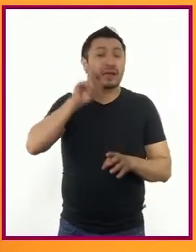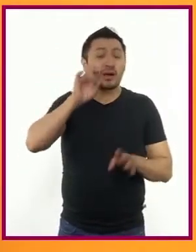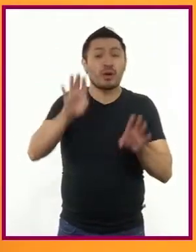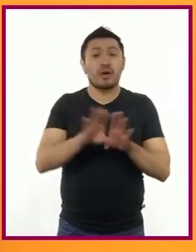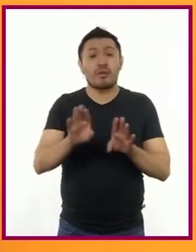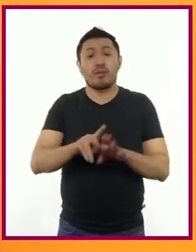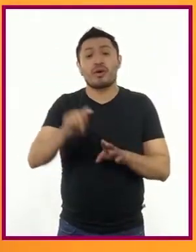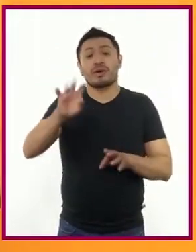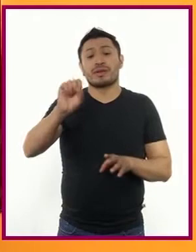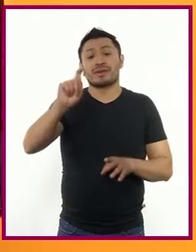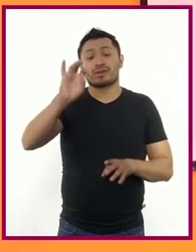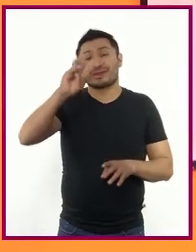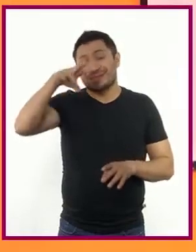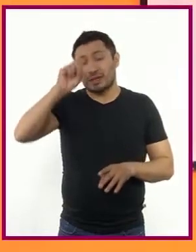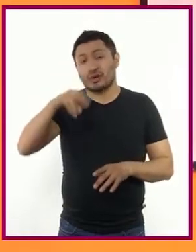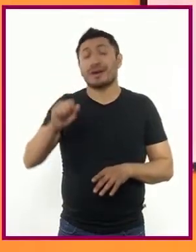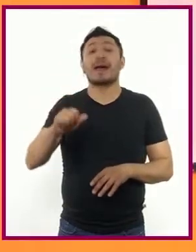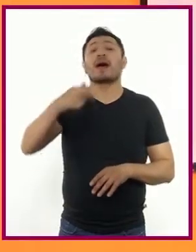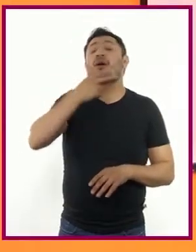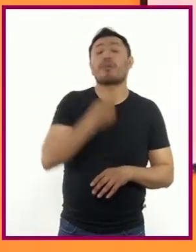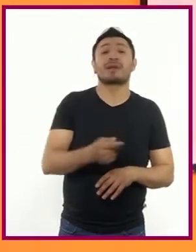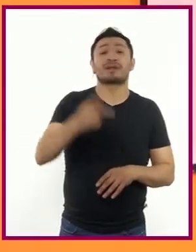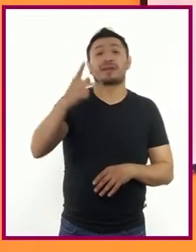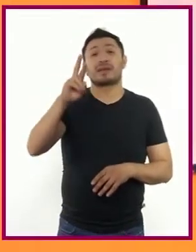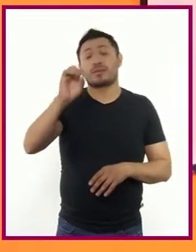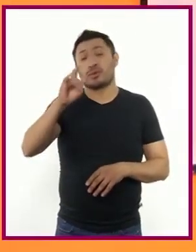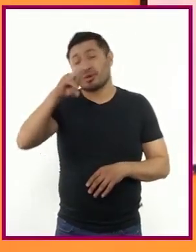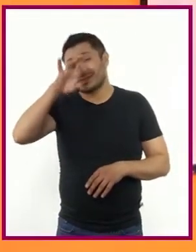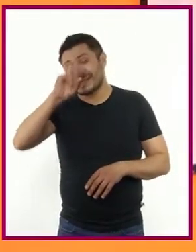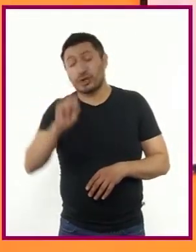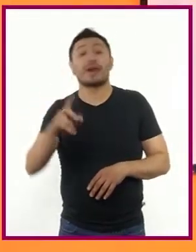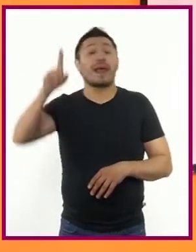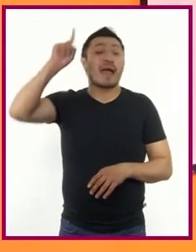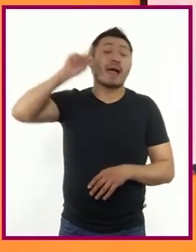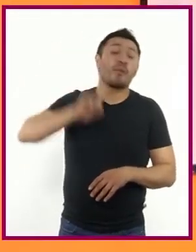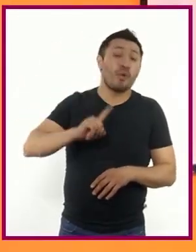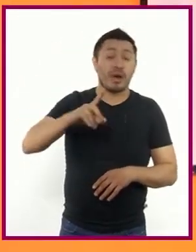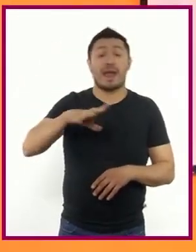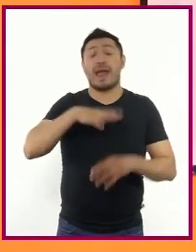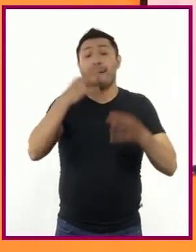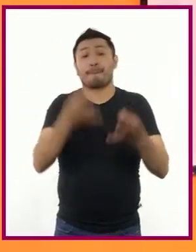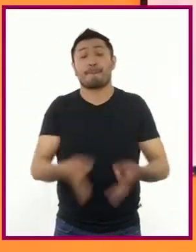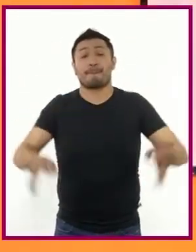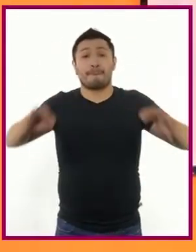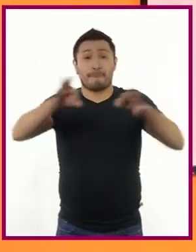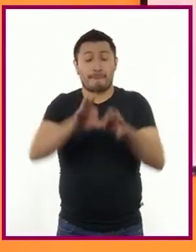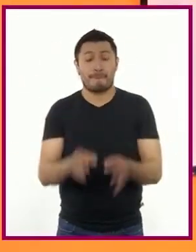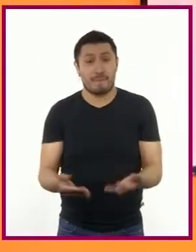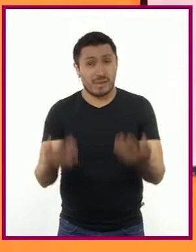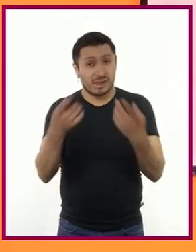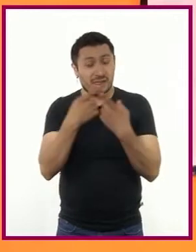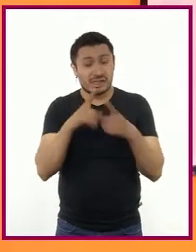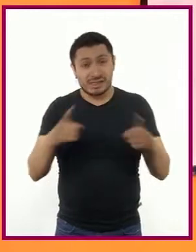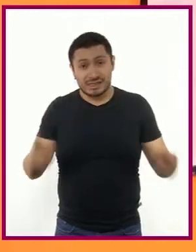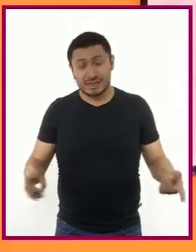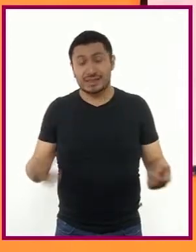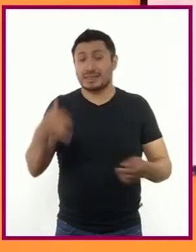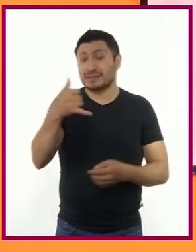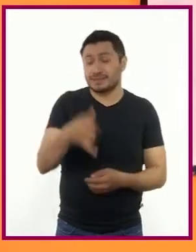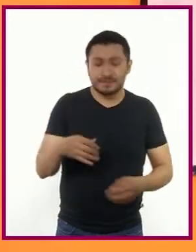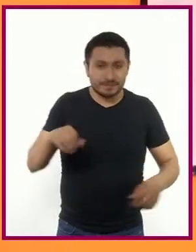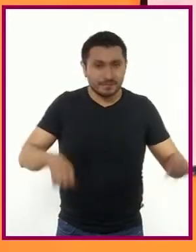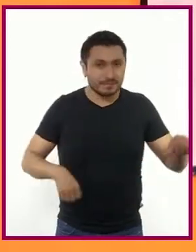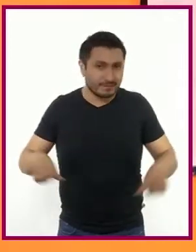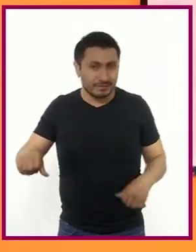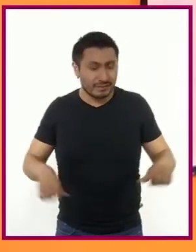los hombres y el estrógeno y la progesterona en las mujeres, juegan un papel fundamental tanto en el desarrollo y funcionamiento de